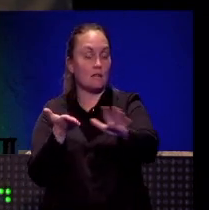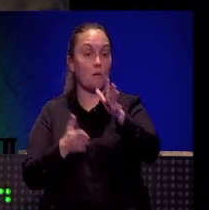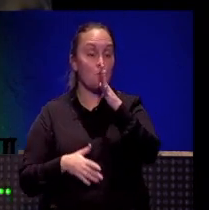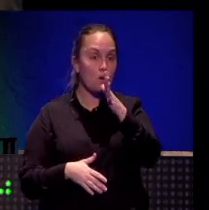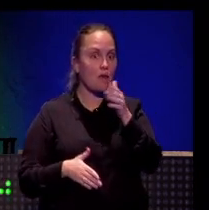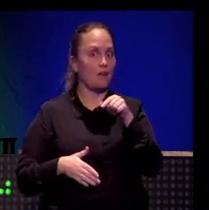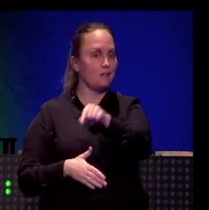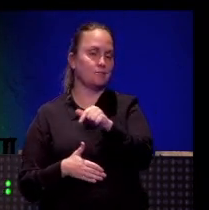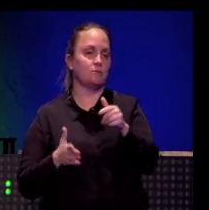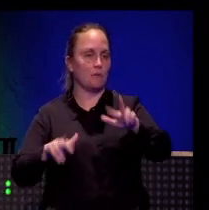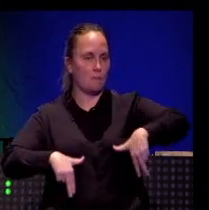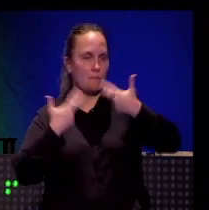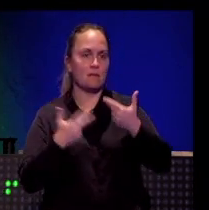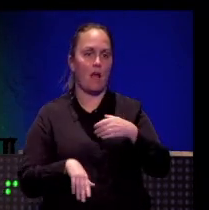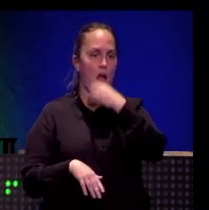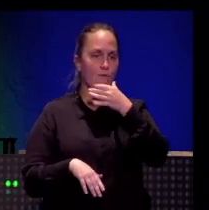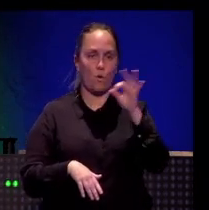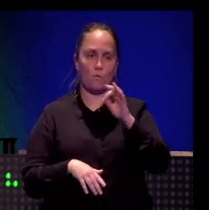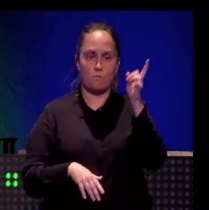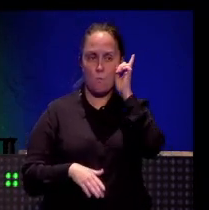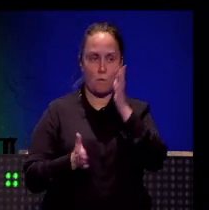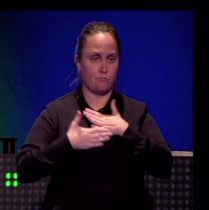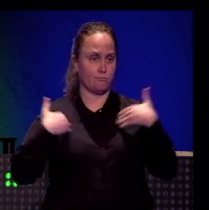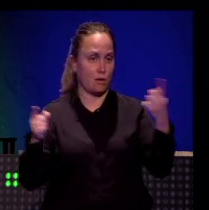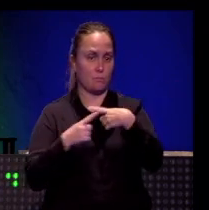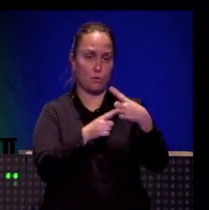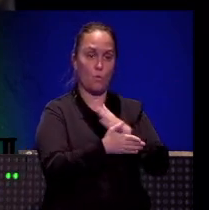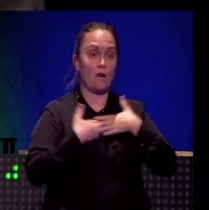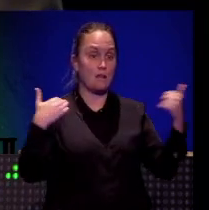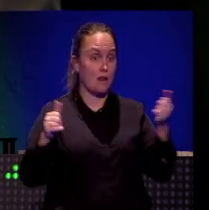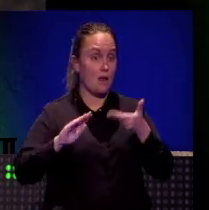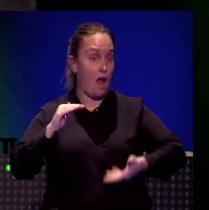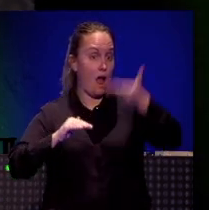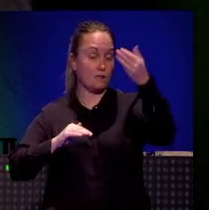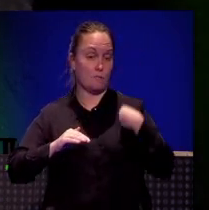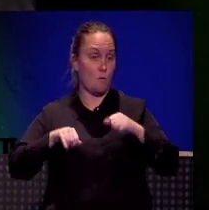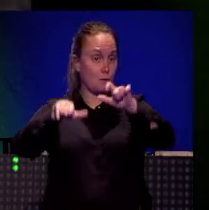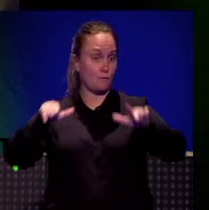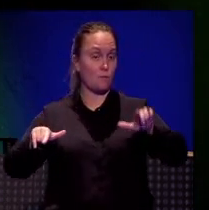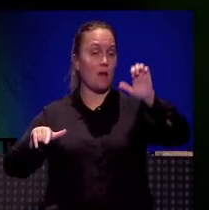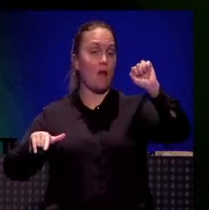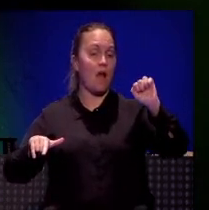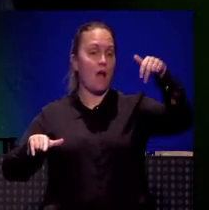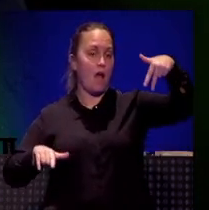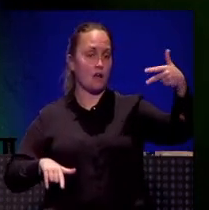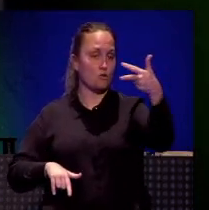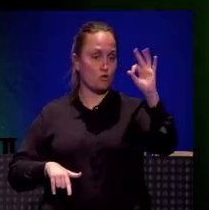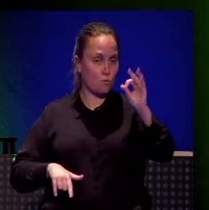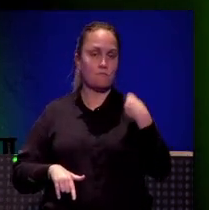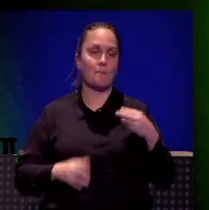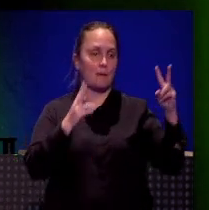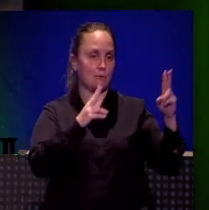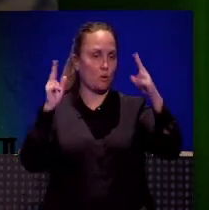o desde el dispositivo que tengáis os dais de alta en en anchura este episodio es mi